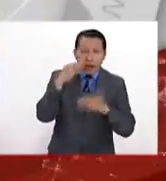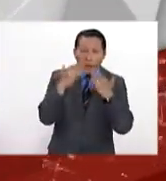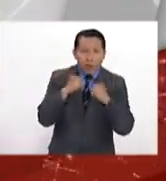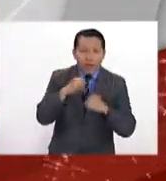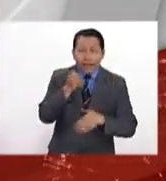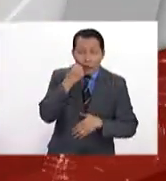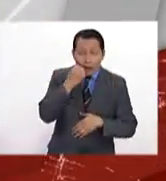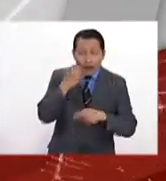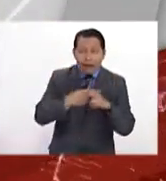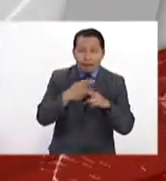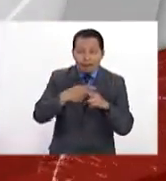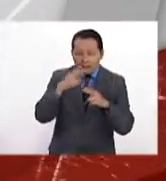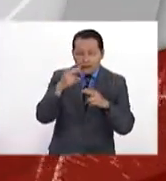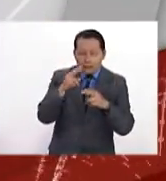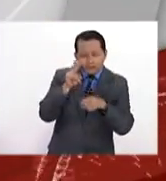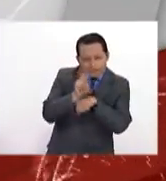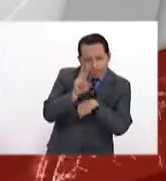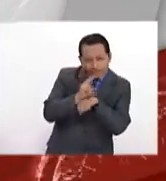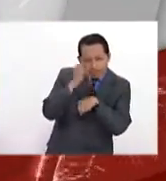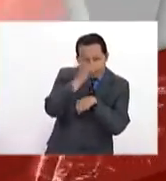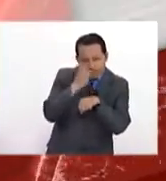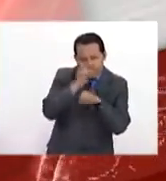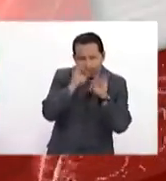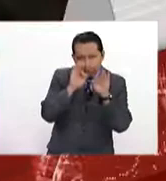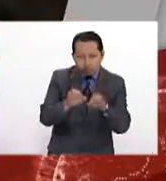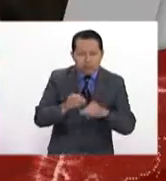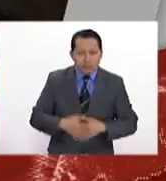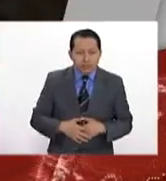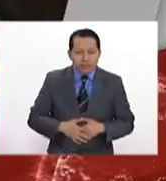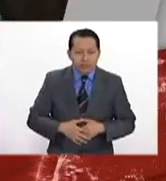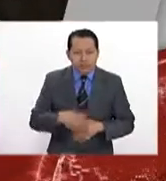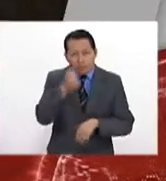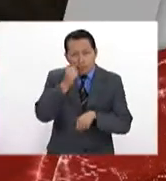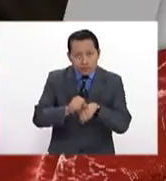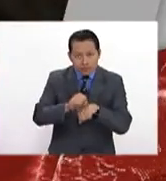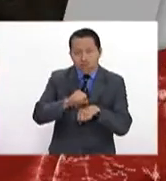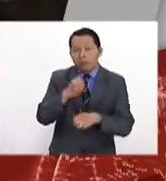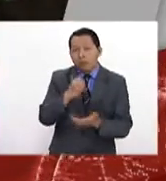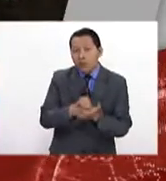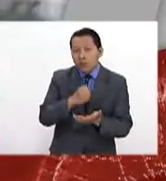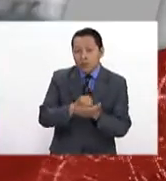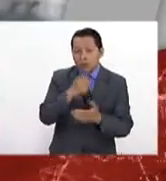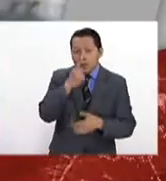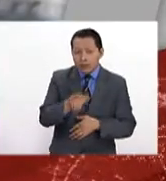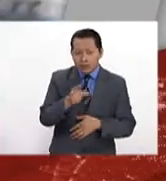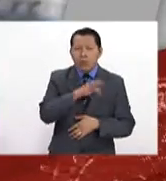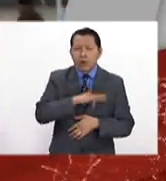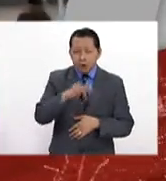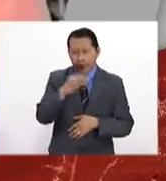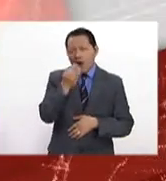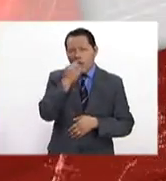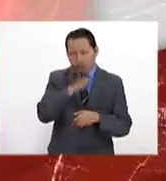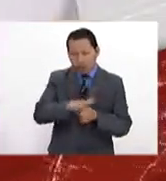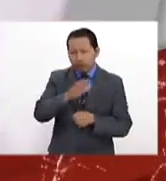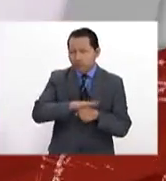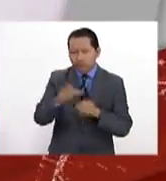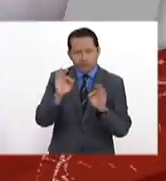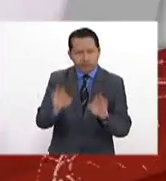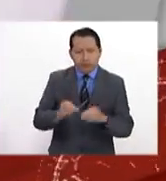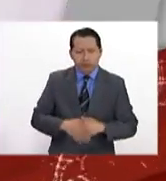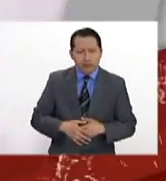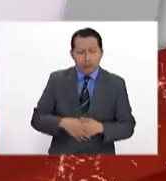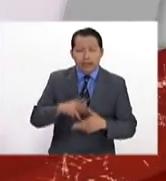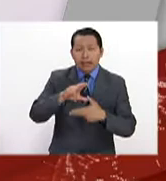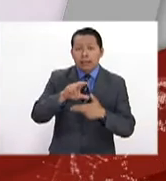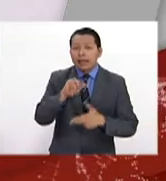clases hasta que se verifique la seguridad de las escuelas. El secretario de Economía garantiza el abasto de alimentos. El